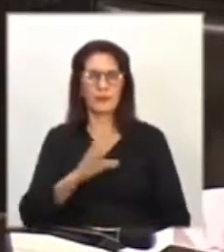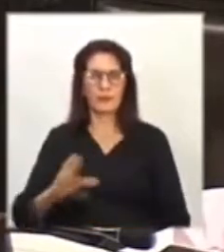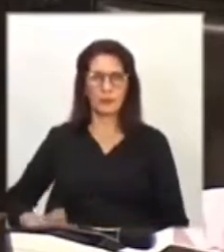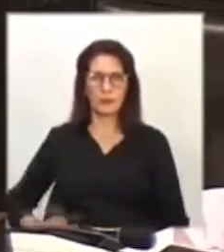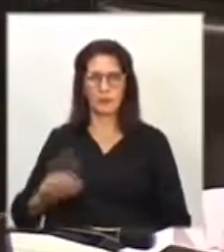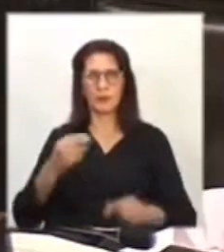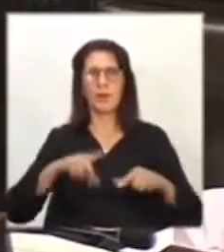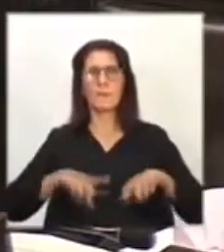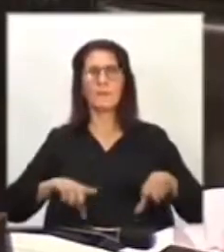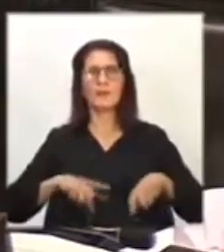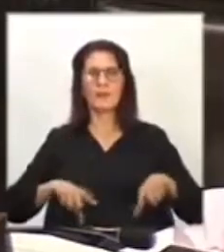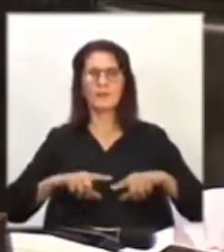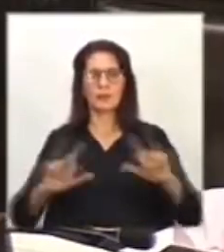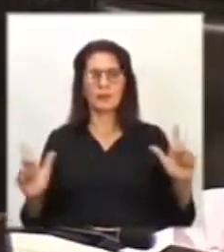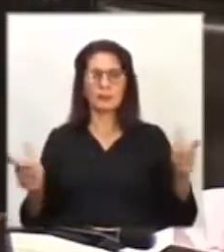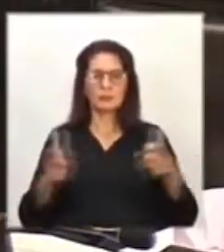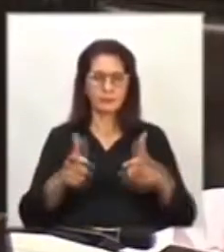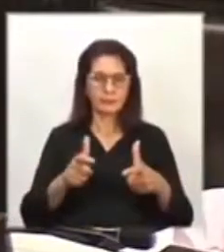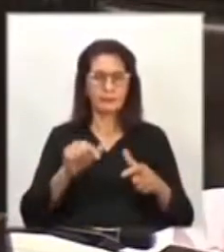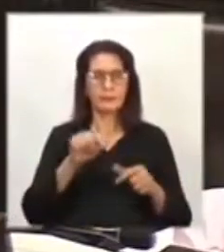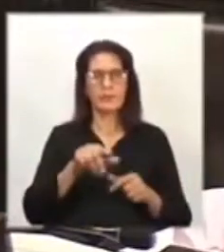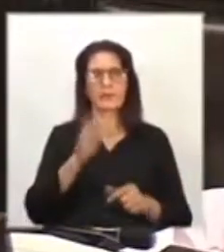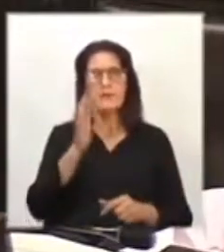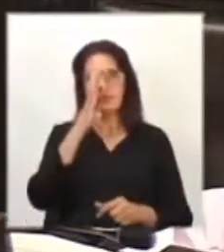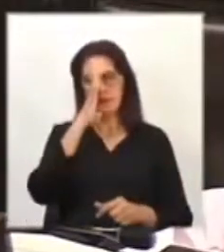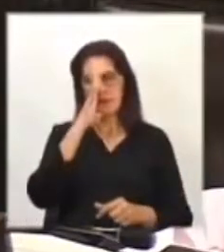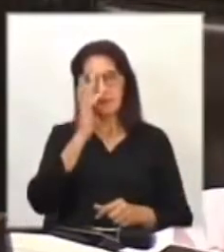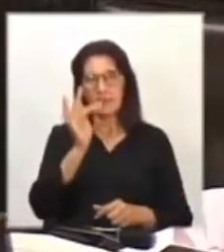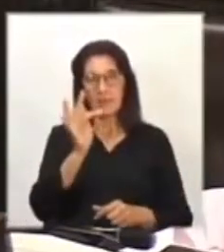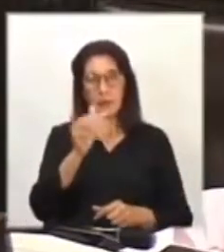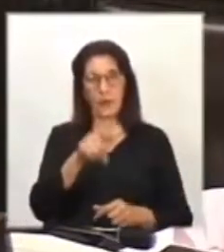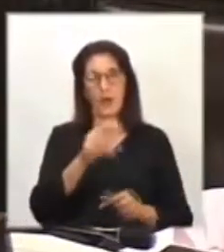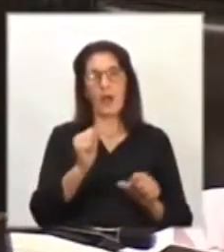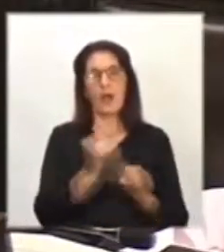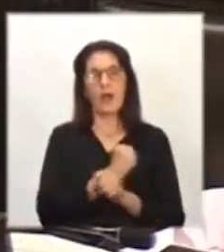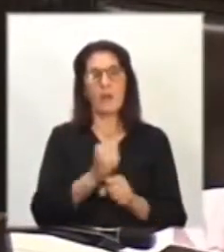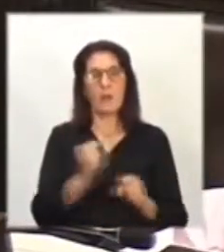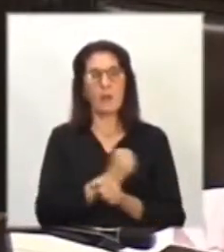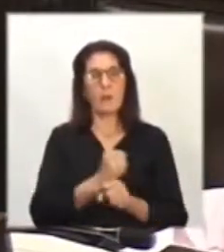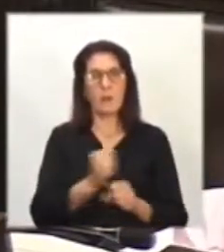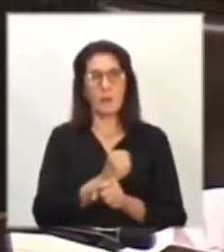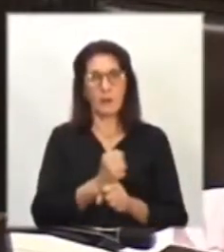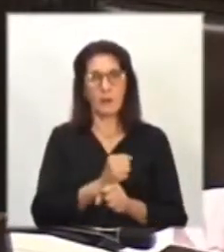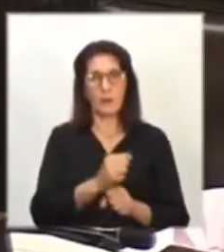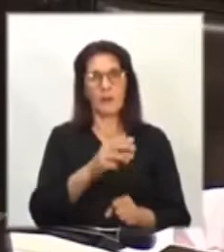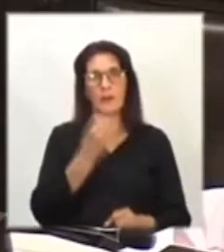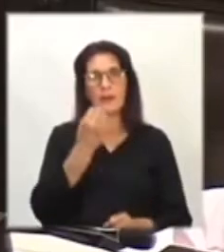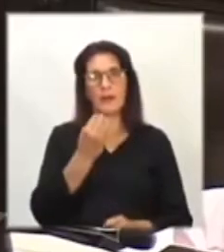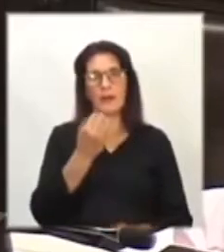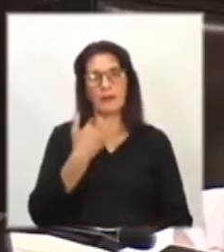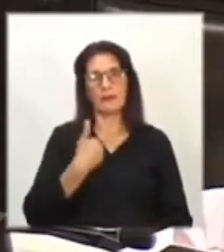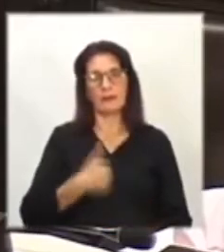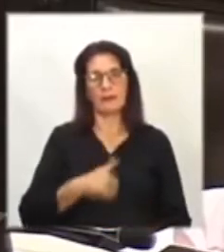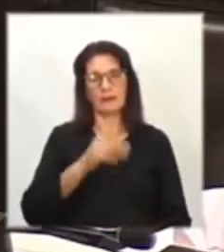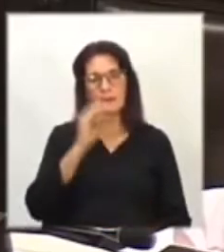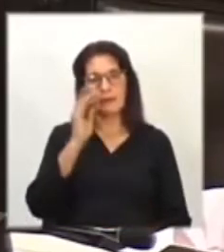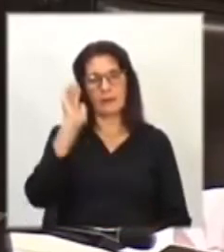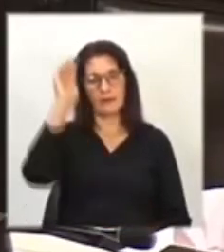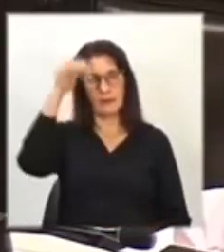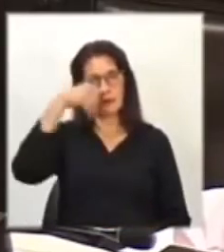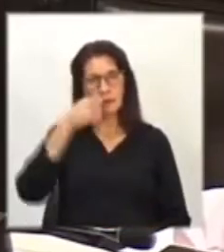Ministros, el día 25 de febrero, aprobó el triste acuerdo de la República Oriental del Uruguay y las